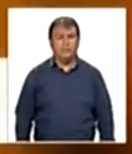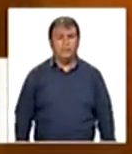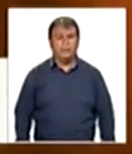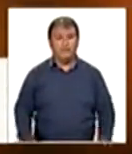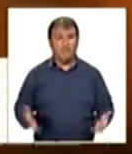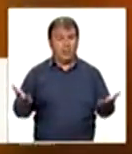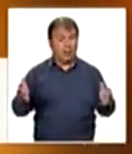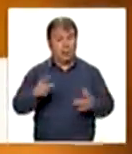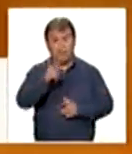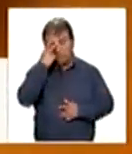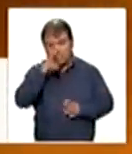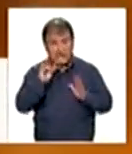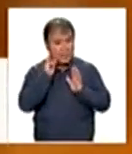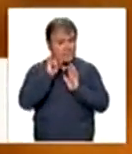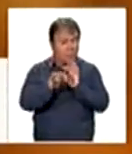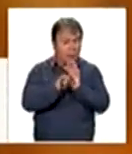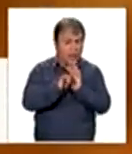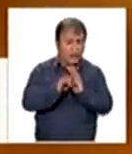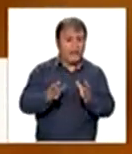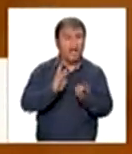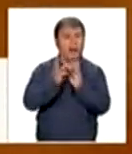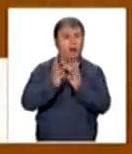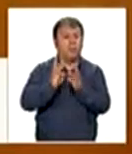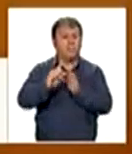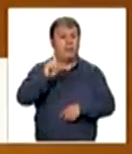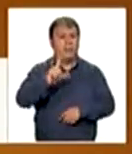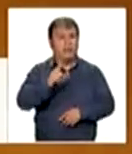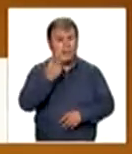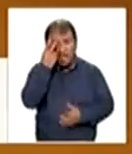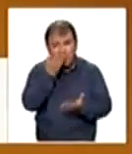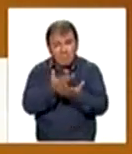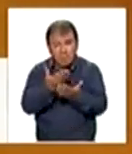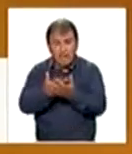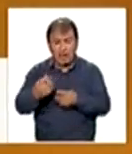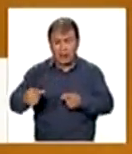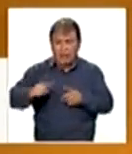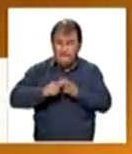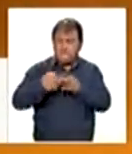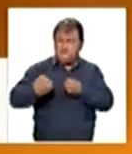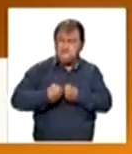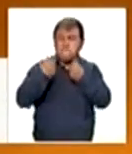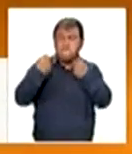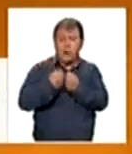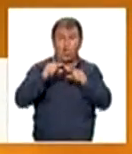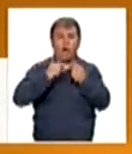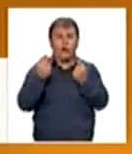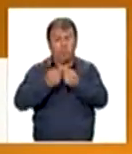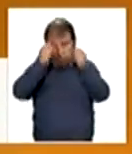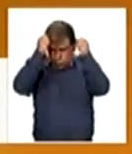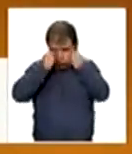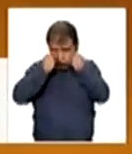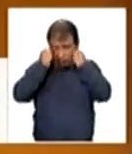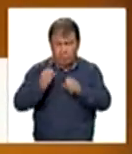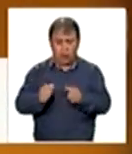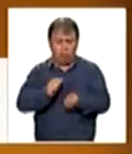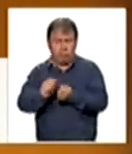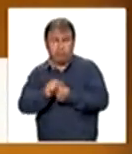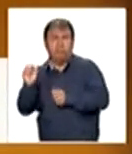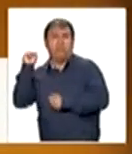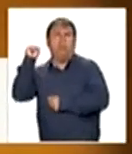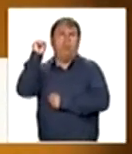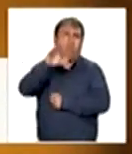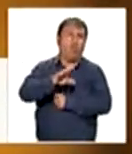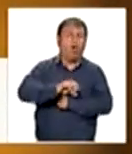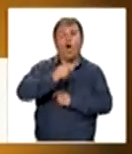En las impactantes imágenes que llegaron al WhatsApp de Latina se observa que la gresca empezó cuando este grupo de encapuchados arrojó explosivos a